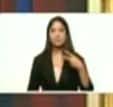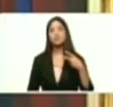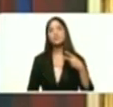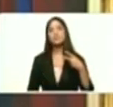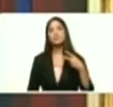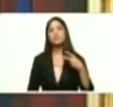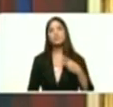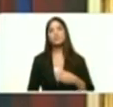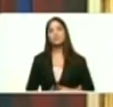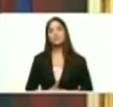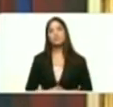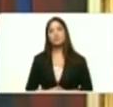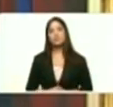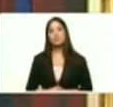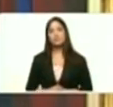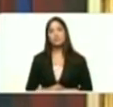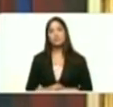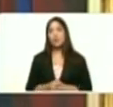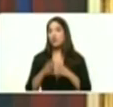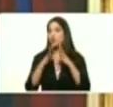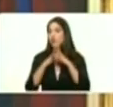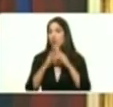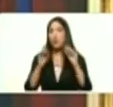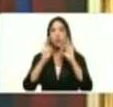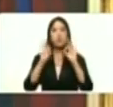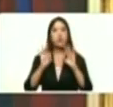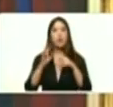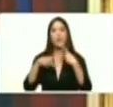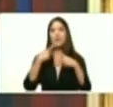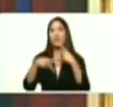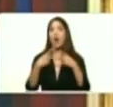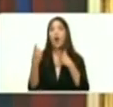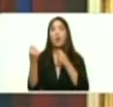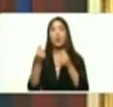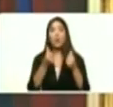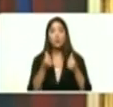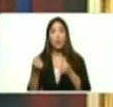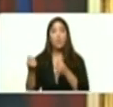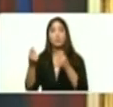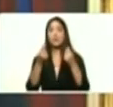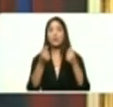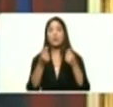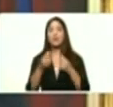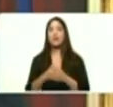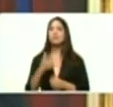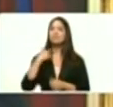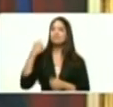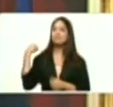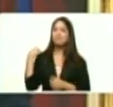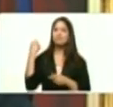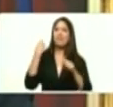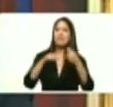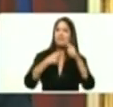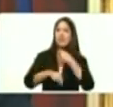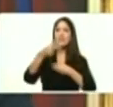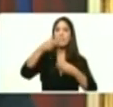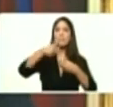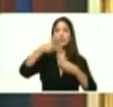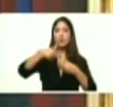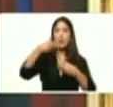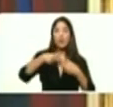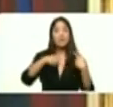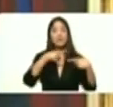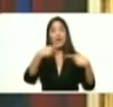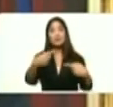superar todos los mecanismos de funcionamiento económico del antiguo rentismo petrolero que